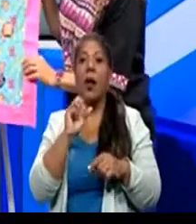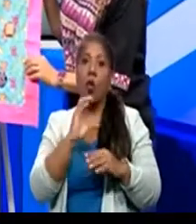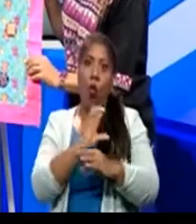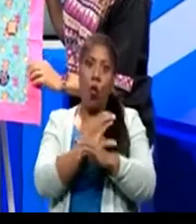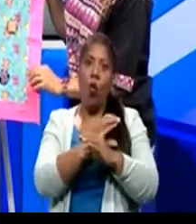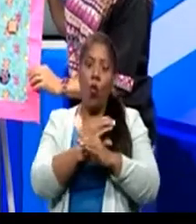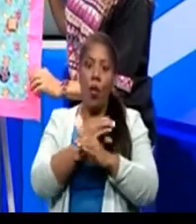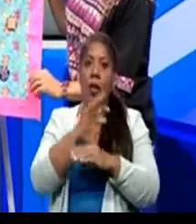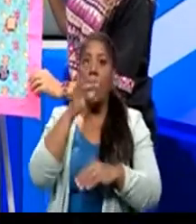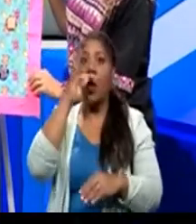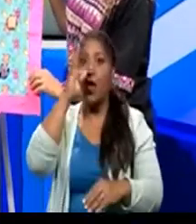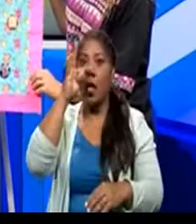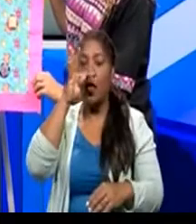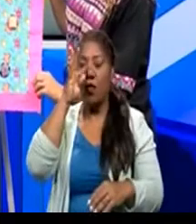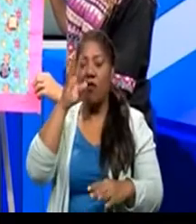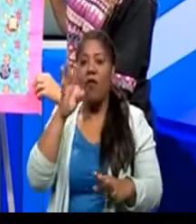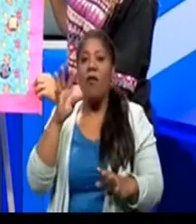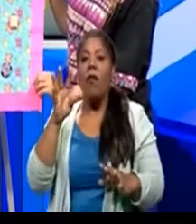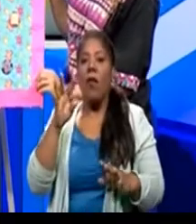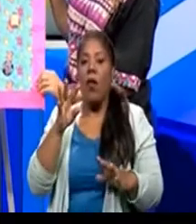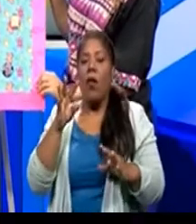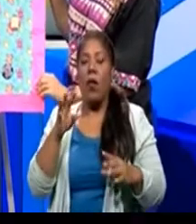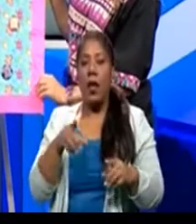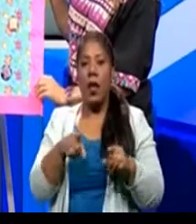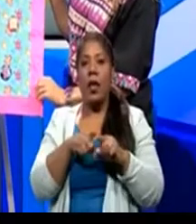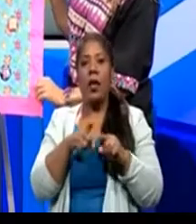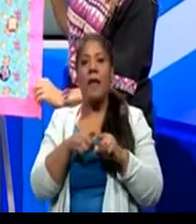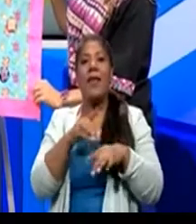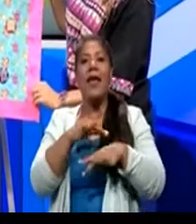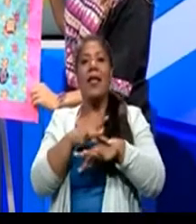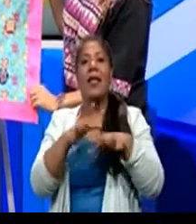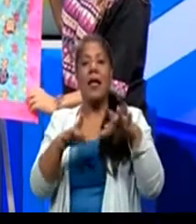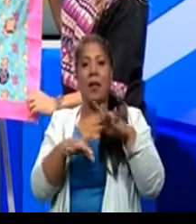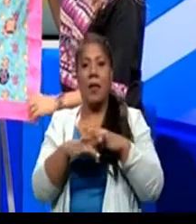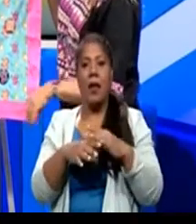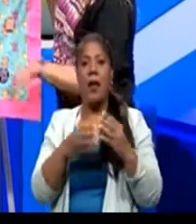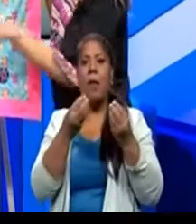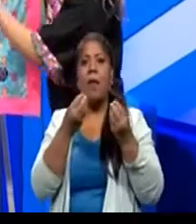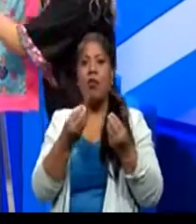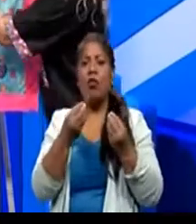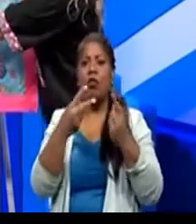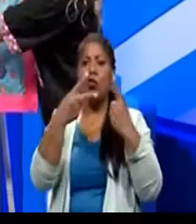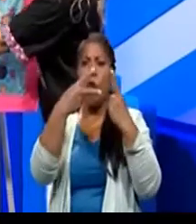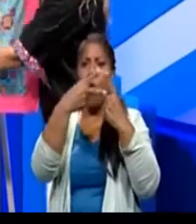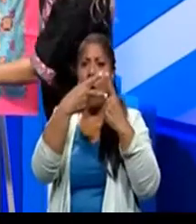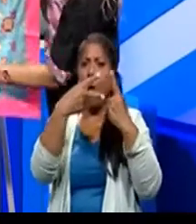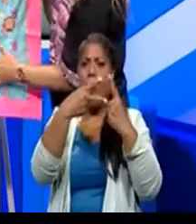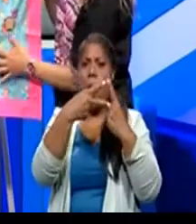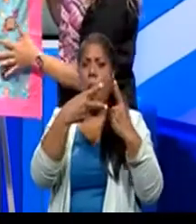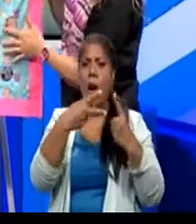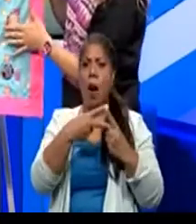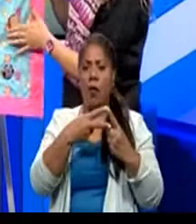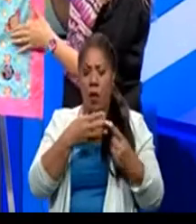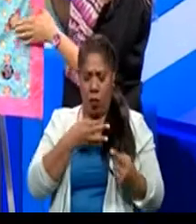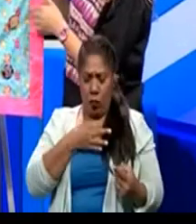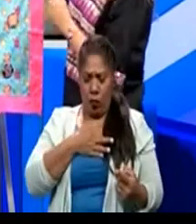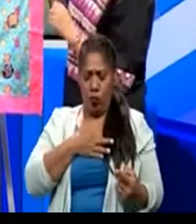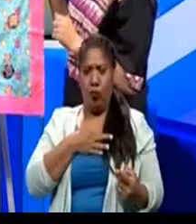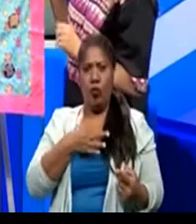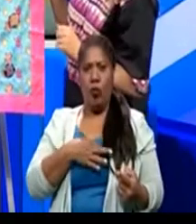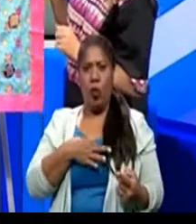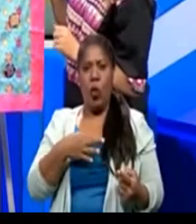este caso sí podemos enriquecer a nuestros estudiantes con vocabulario utilizando estos botones de